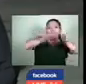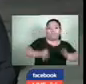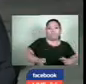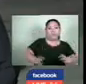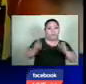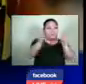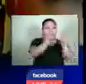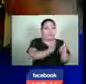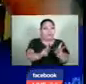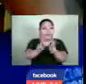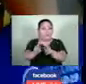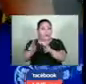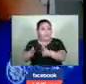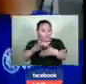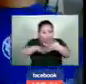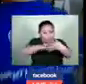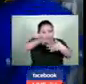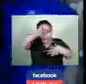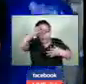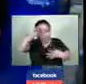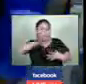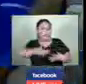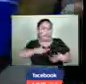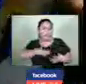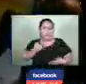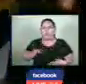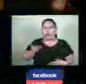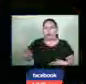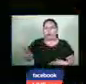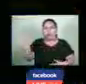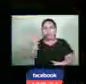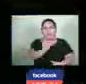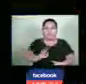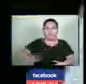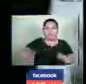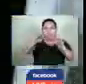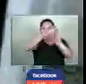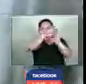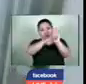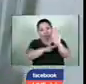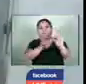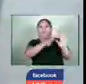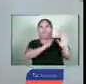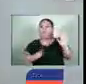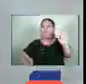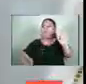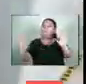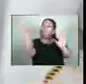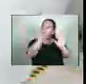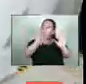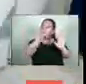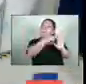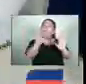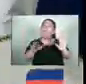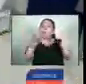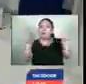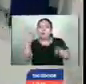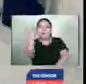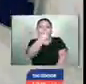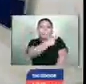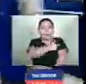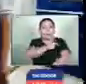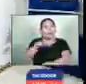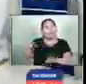planificación, el poder contar con las herramientas, hoy nos posiciona como uno de los mejores países a nivel internacional en la estrategia de vacunación, y lo cual